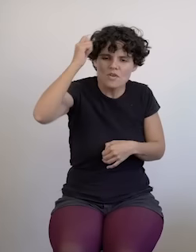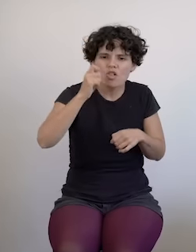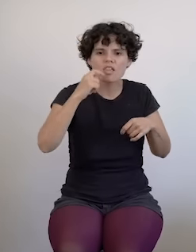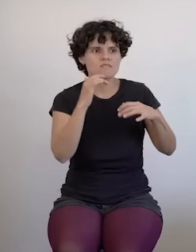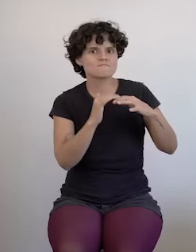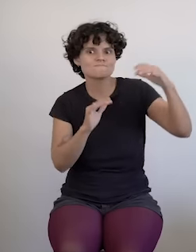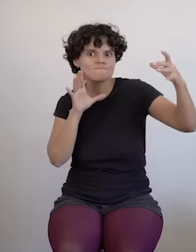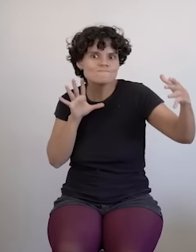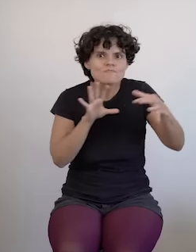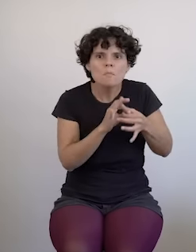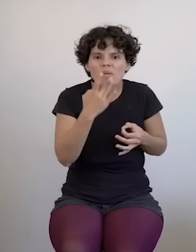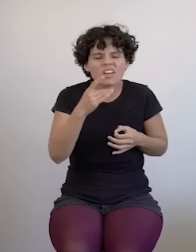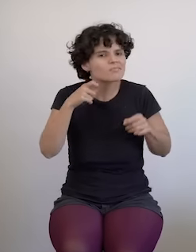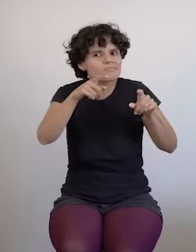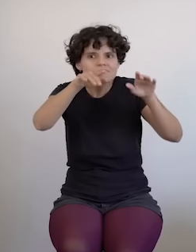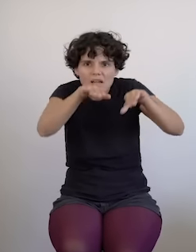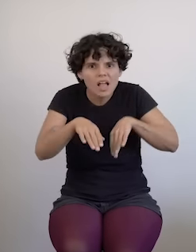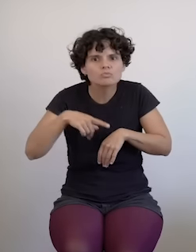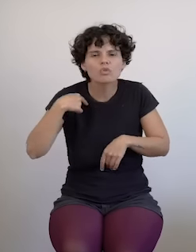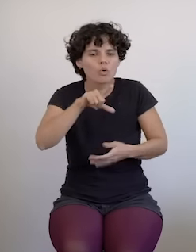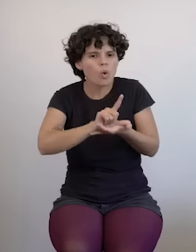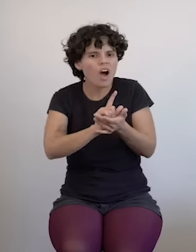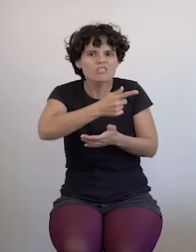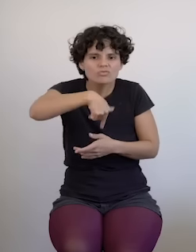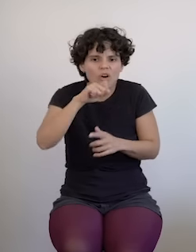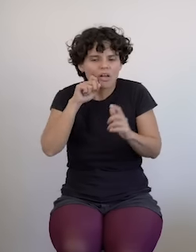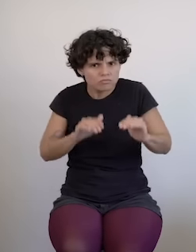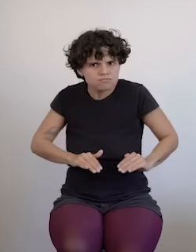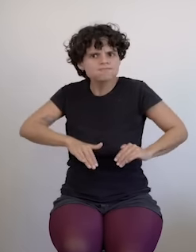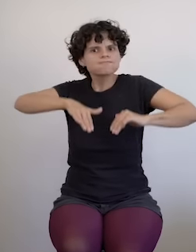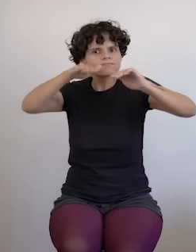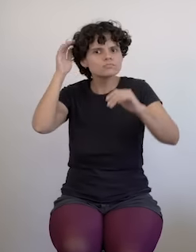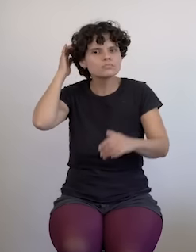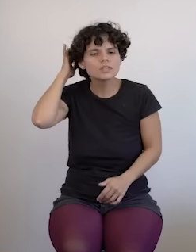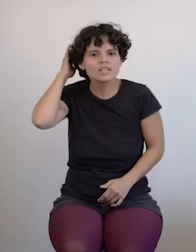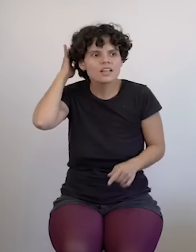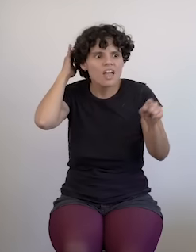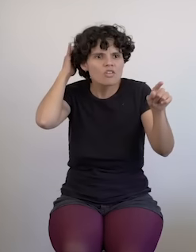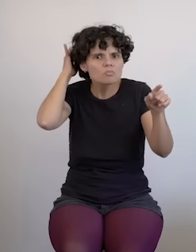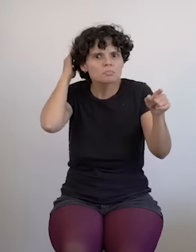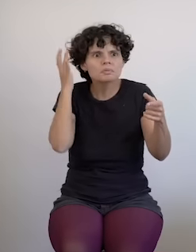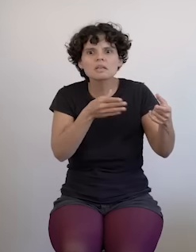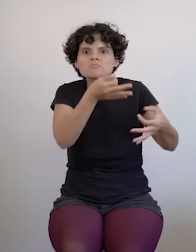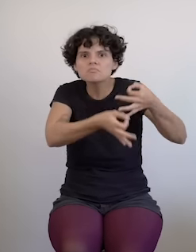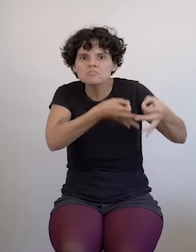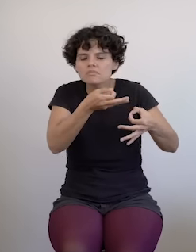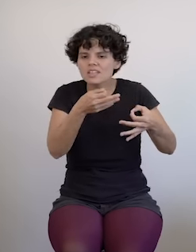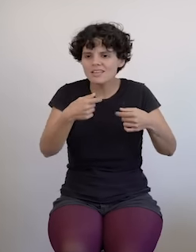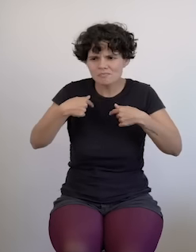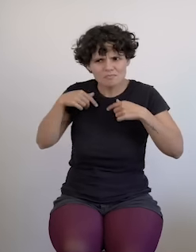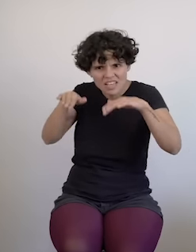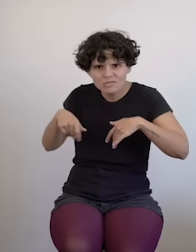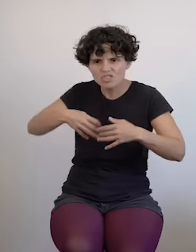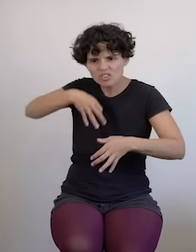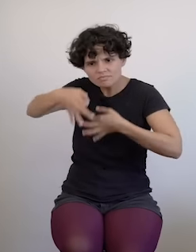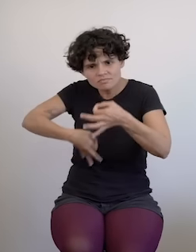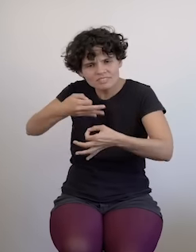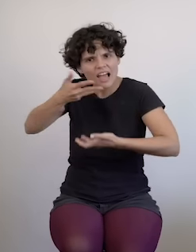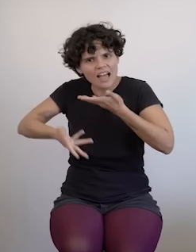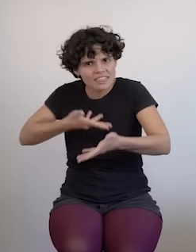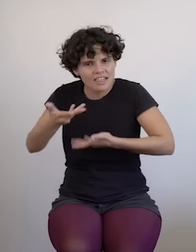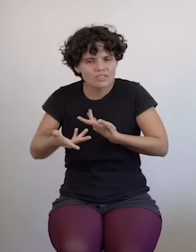con ellos al tiro. Porque sí, porque venimos de la misma lenguaje. Lugar, porque finalmente ellos estaban hablando. Lo mismo. Lo mismo. O y sea, este ritmo.